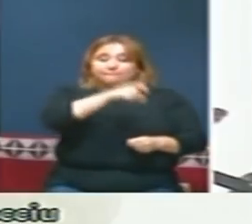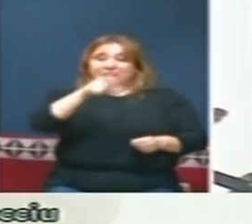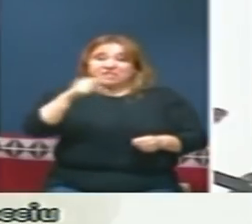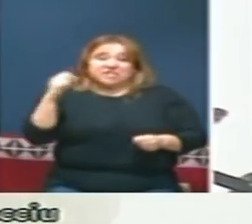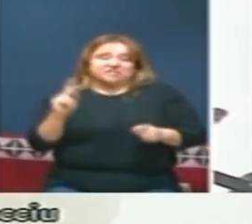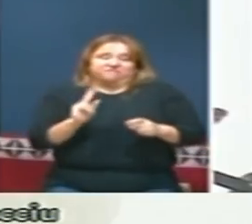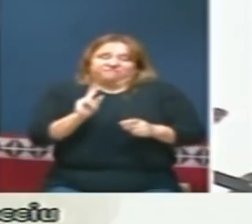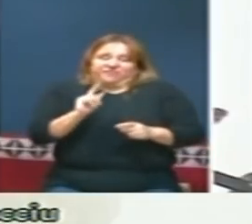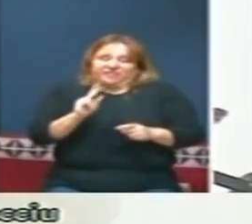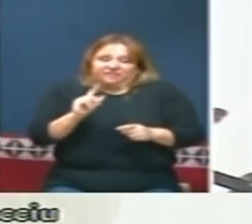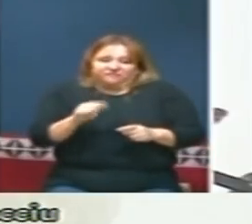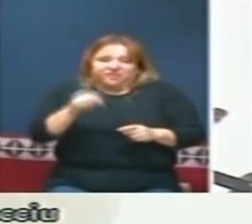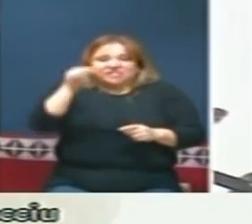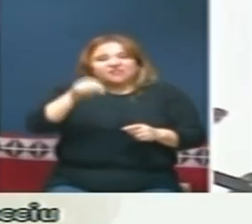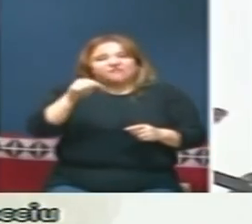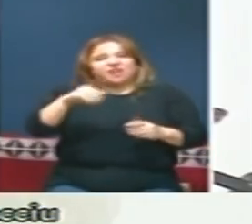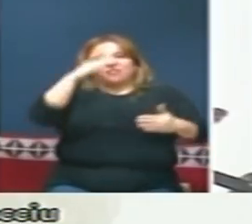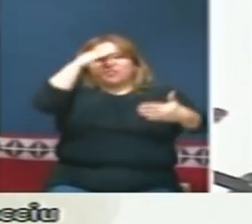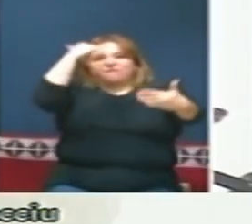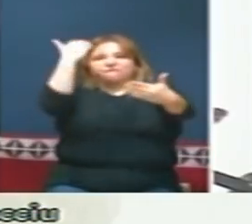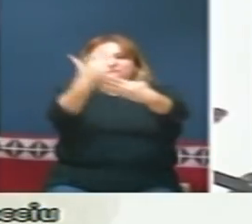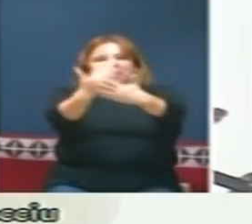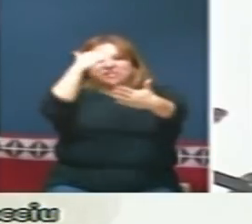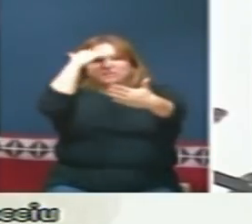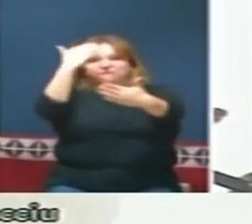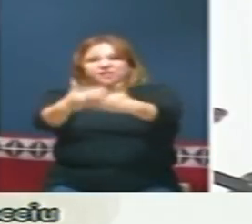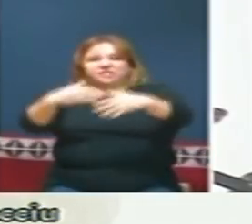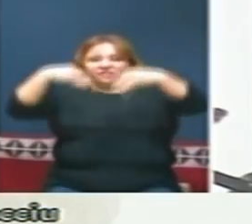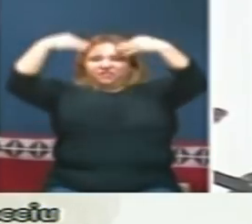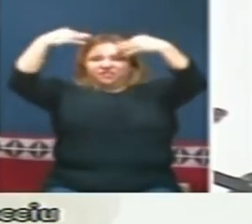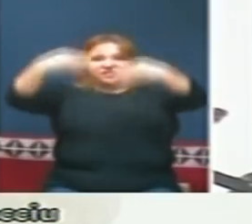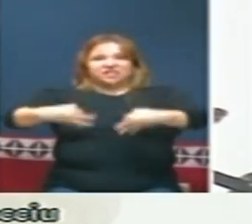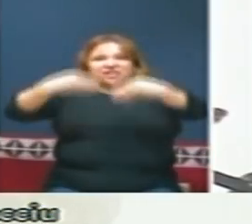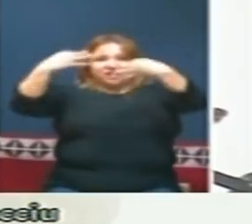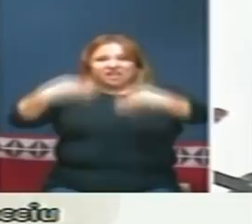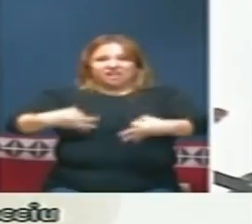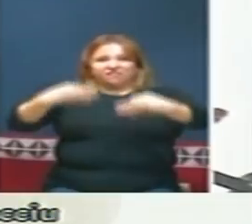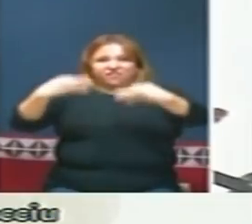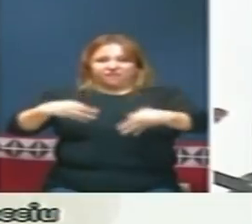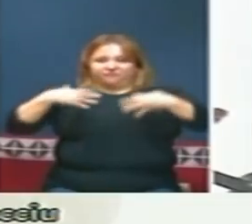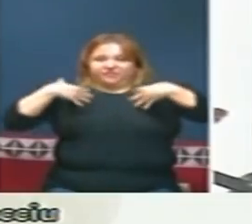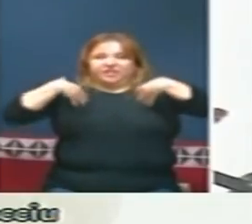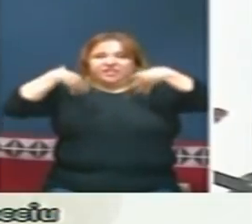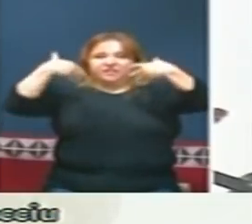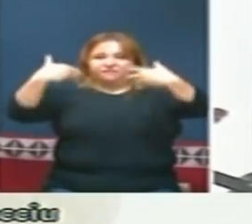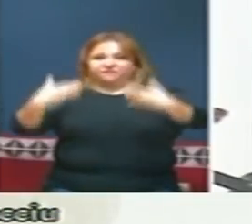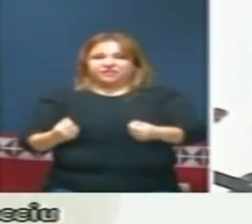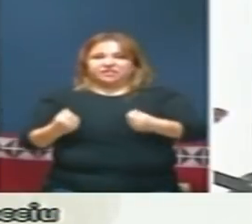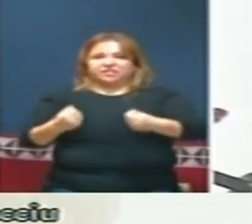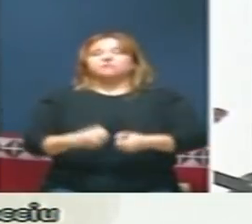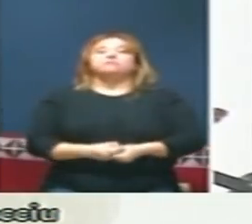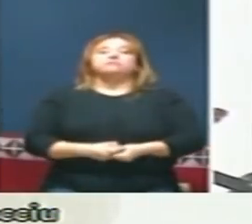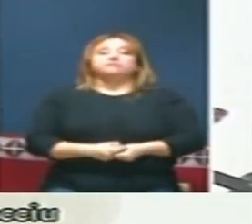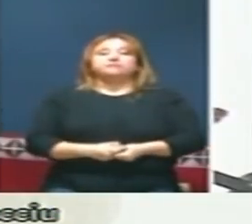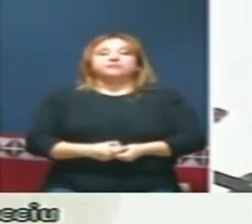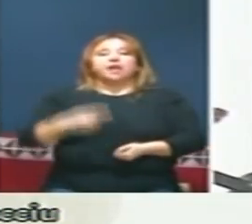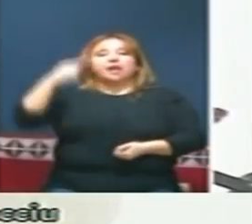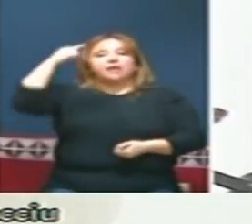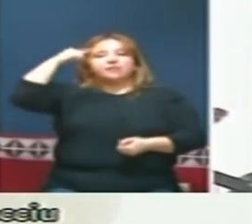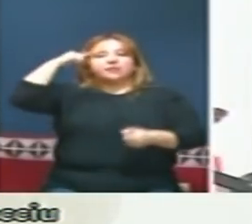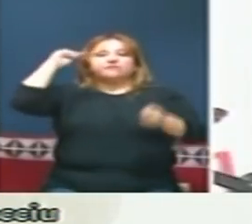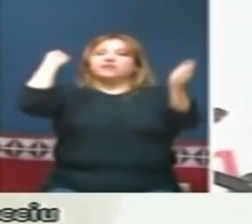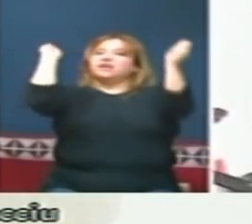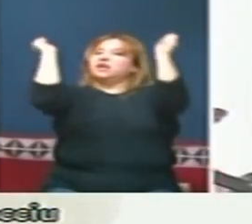más débiles, a la defensa de su dignidad y a la formación de las conciencias en el marco de la